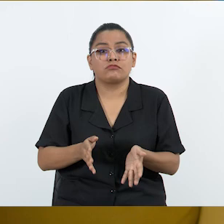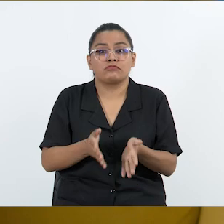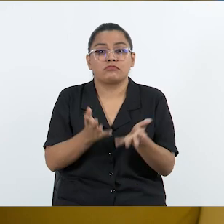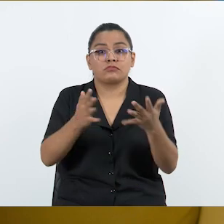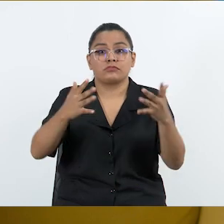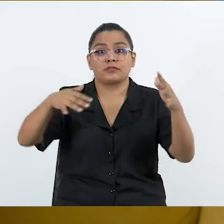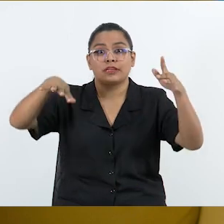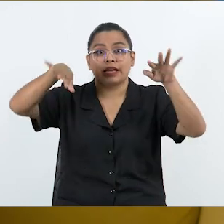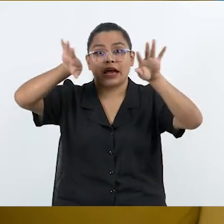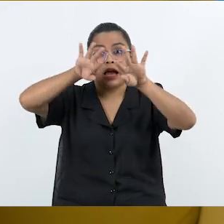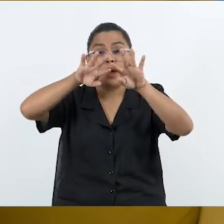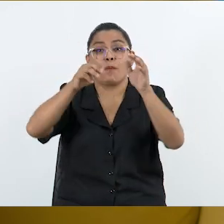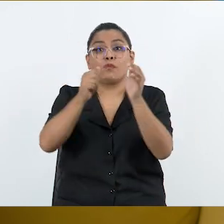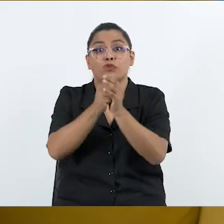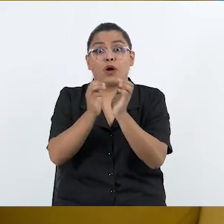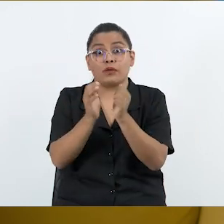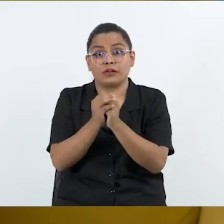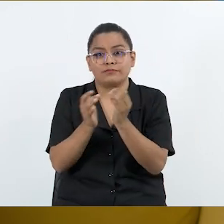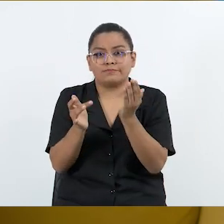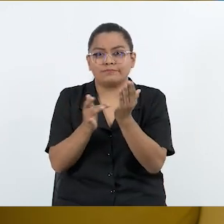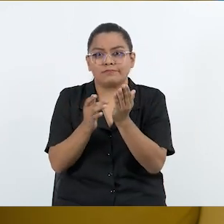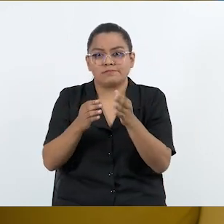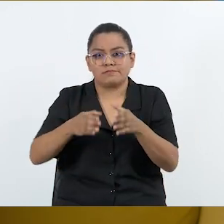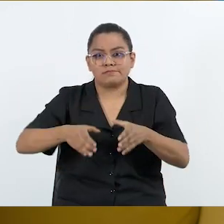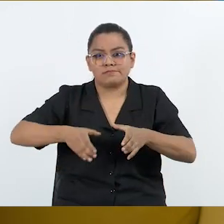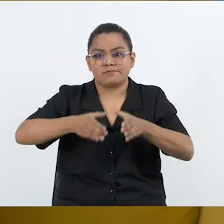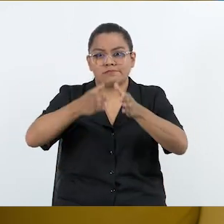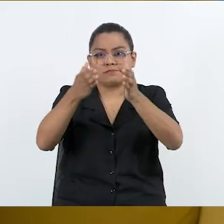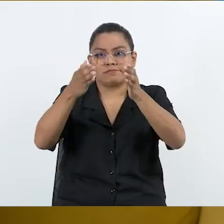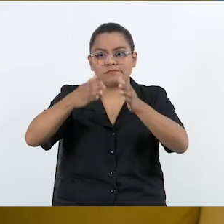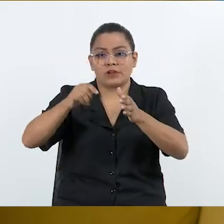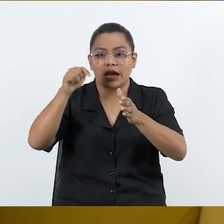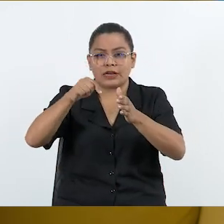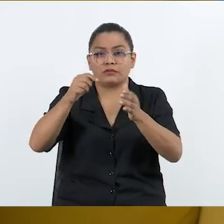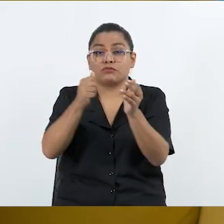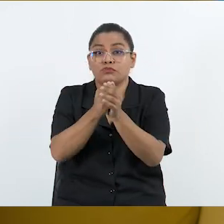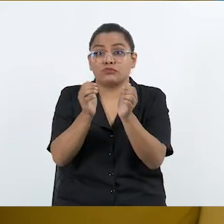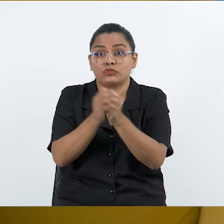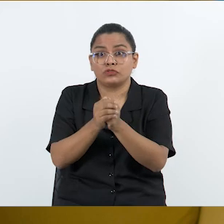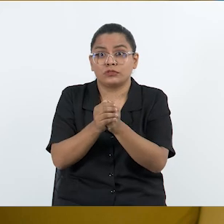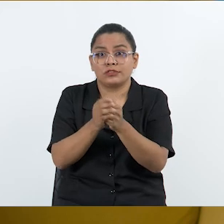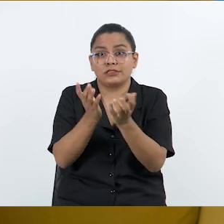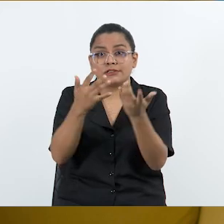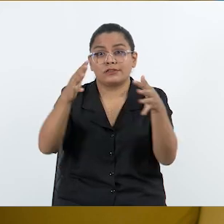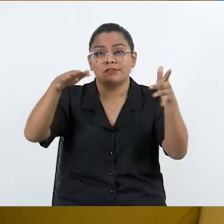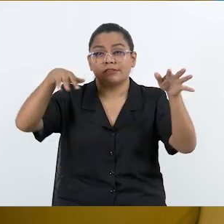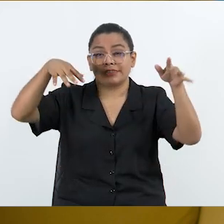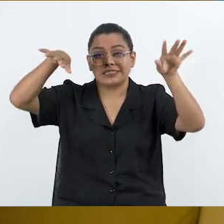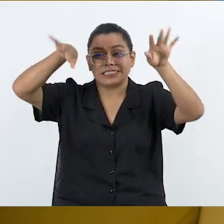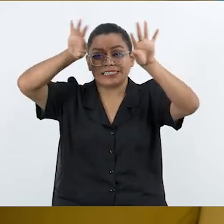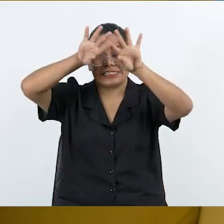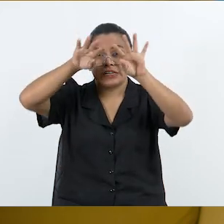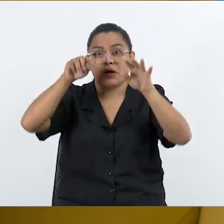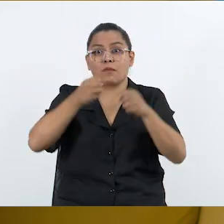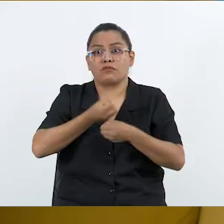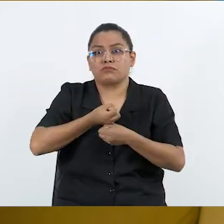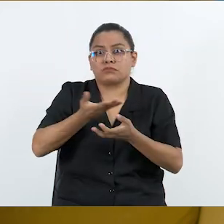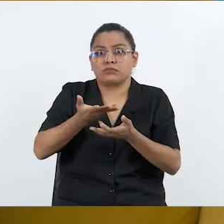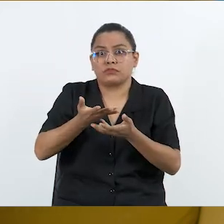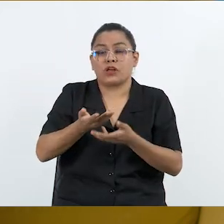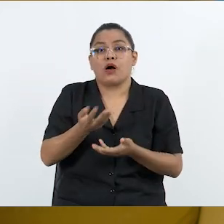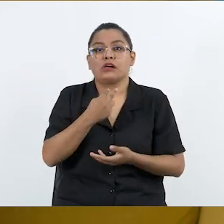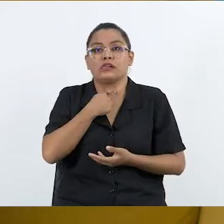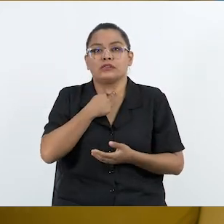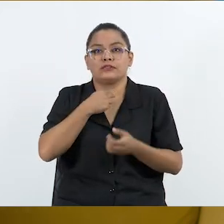árbol de problemas. Para esta técnica, en el tronco del árbol se coloca el problema, en las hojas las consecuencias